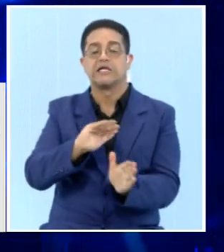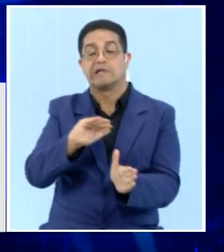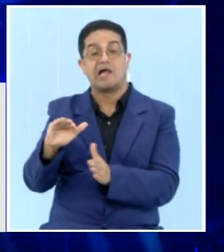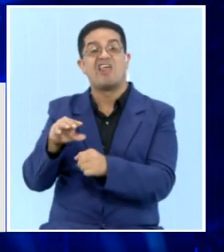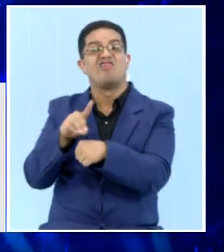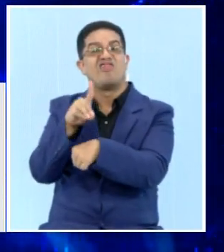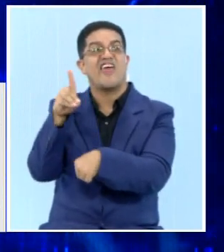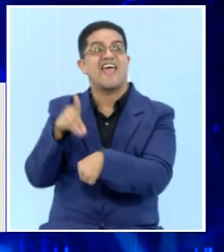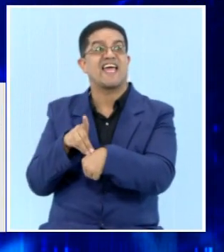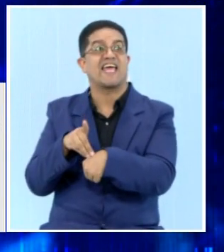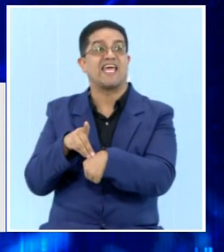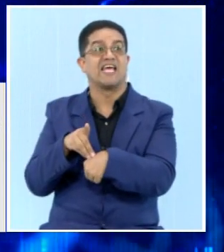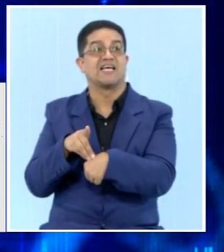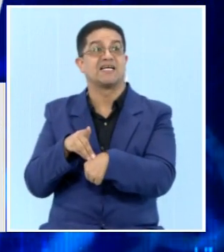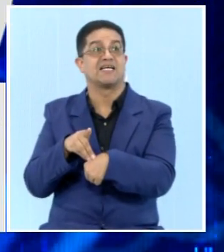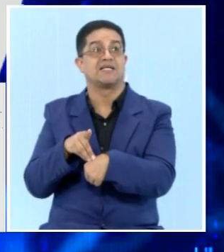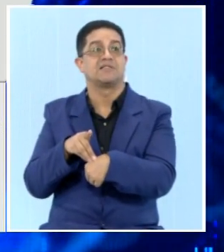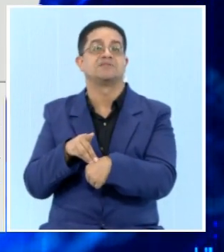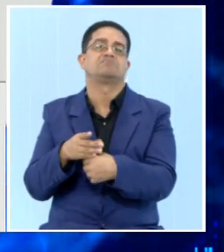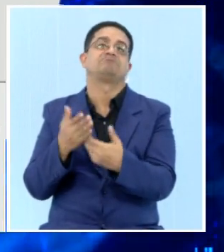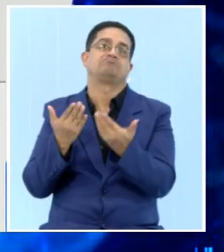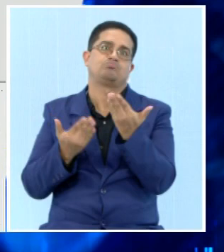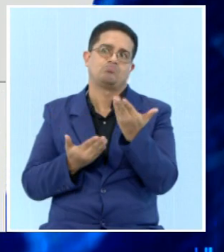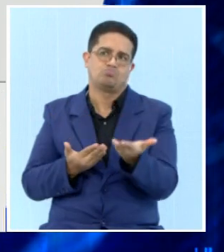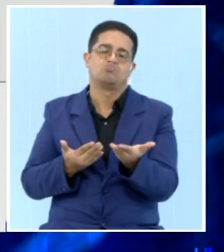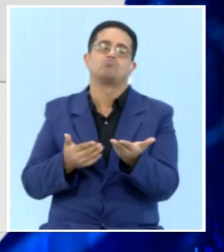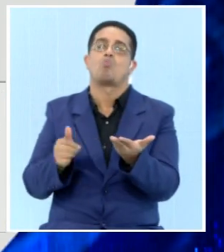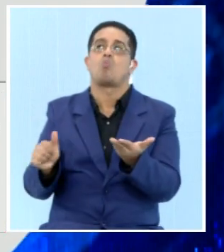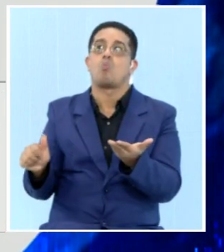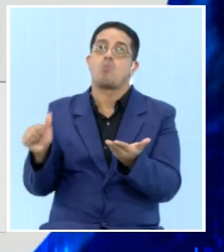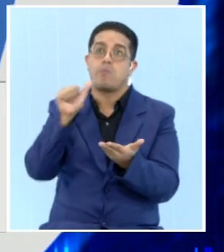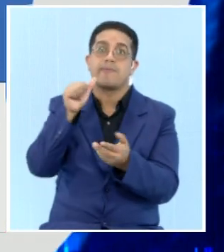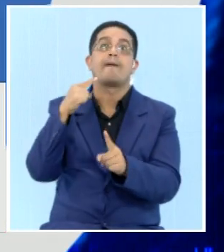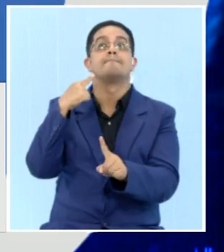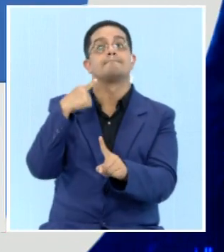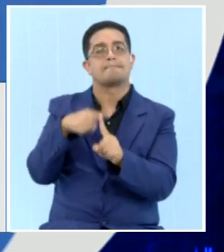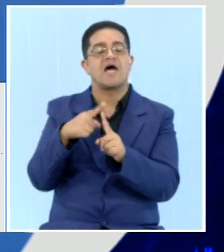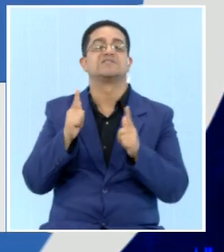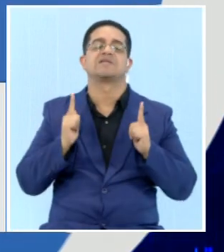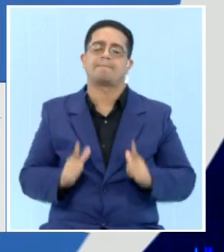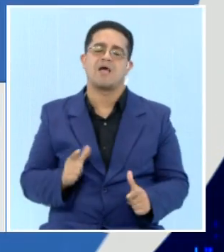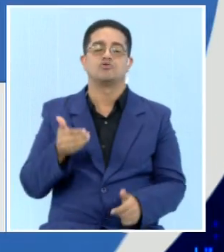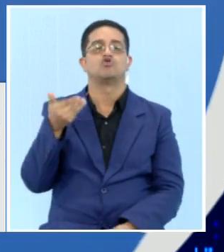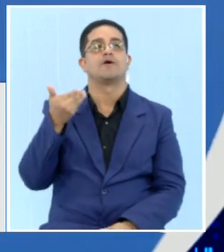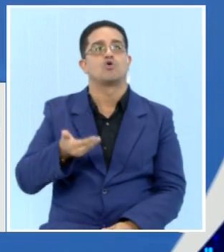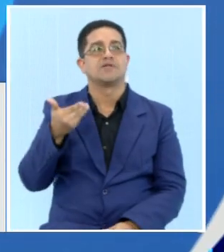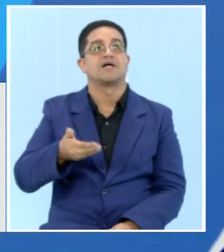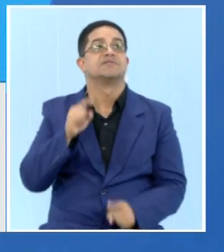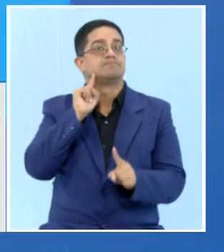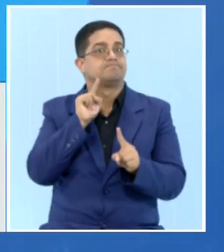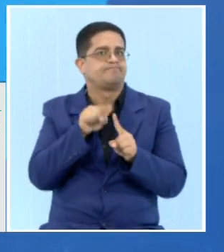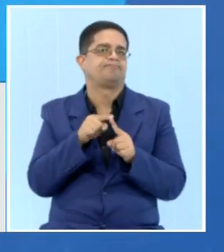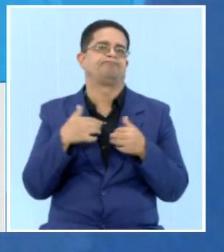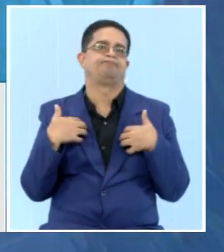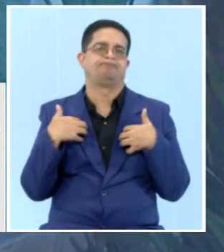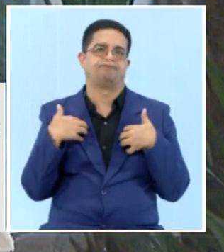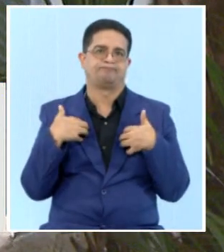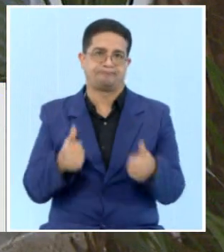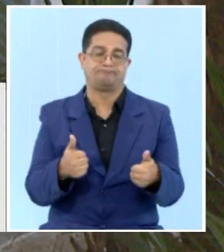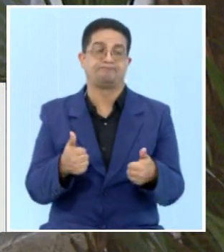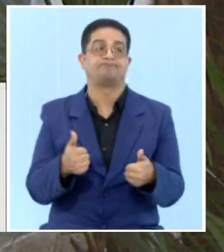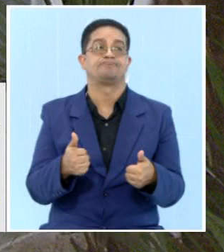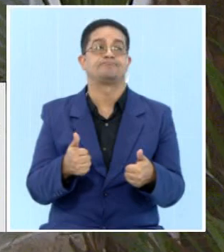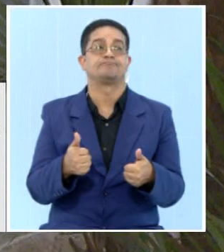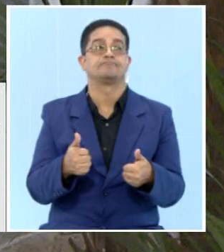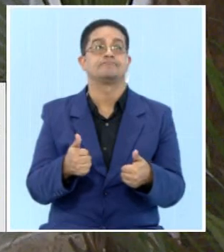dengue, por supuesto, la hidratación y el reposo son las medidas fundamentales para restablecer la salud. Las